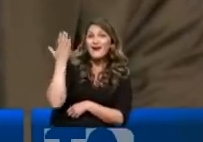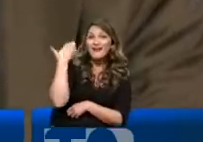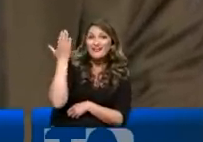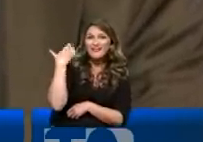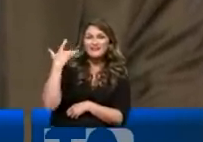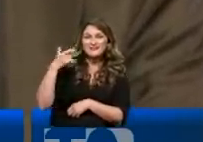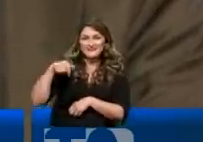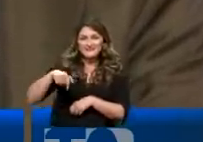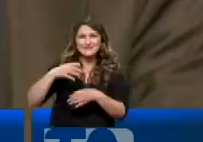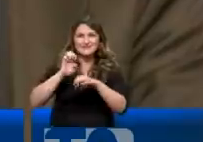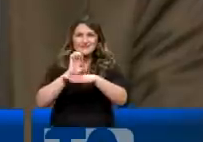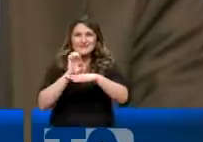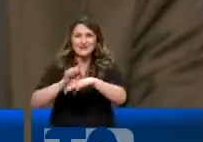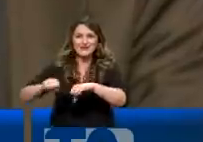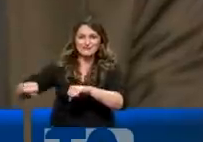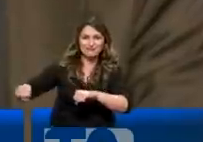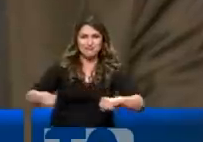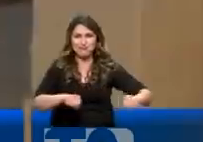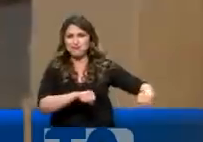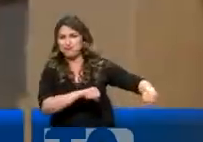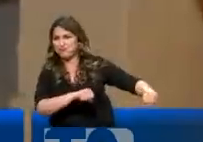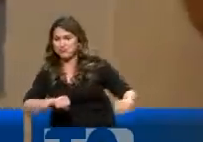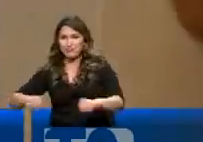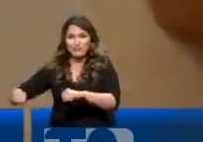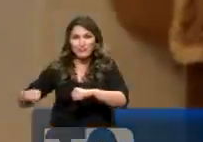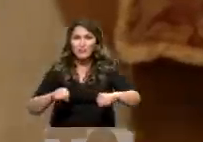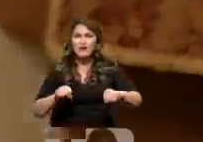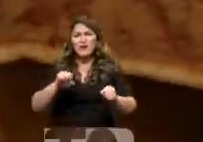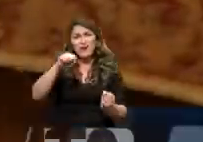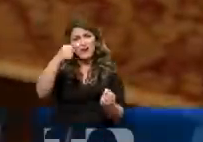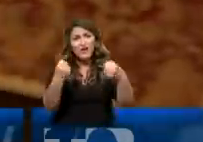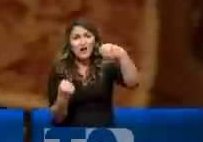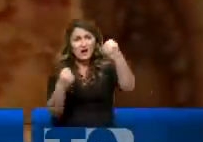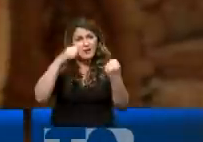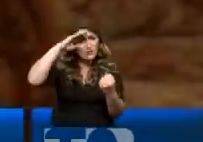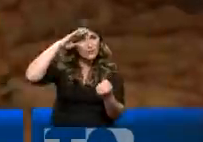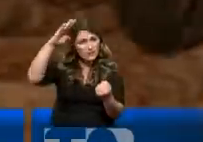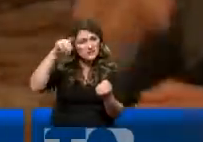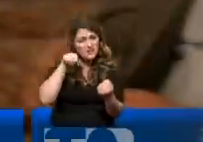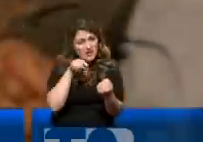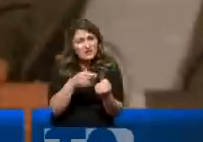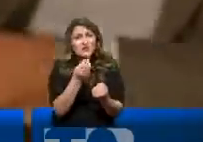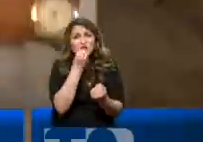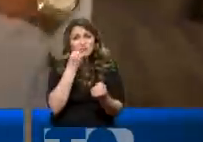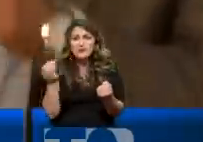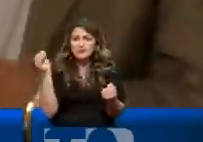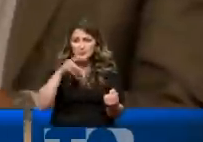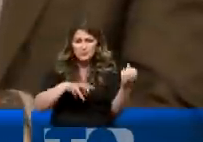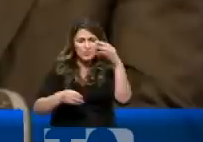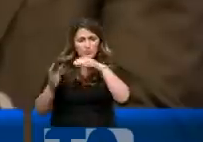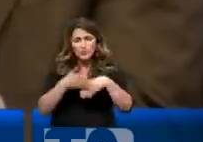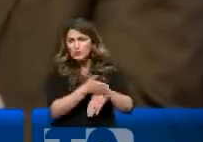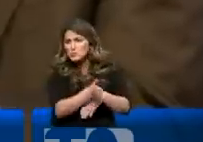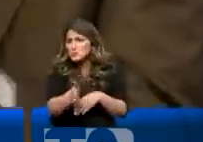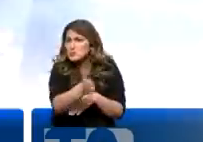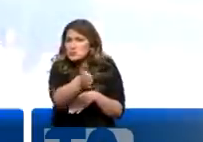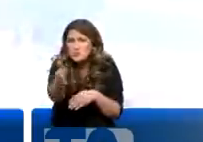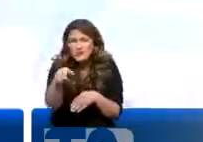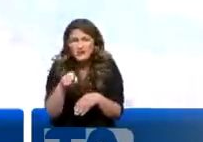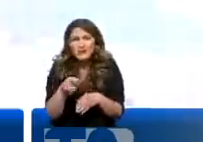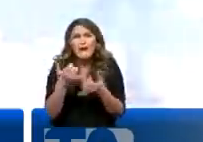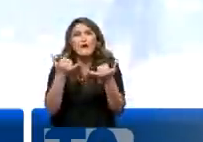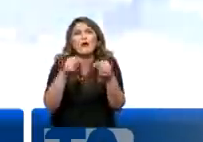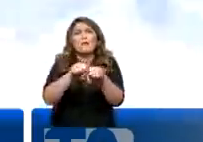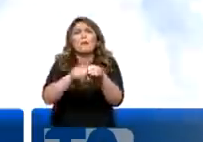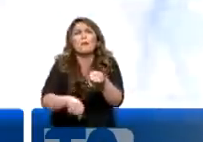poder transportar esos alimentos. Visto esto, explica que sí hubo riesgo para el presidente Lenín Moreno y por esta razón vino